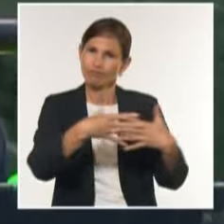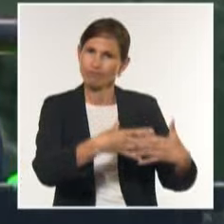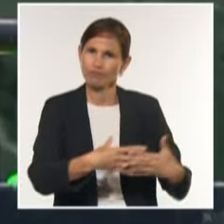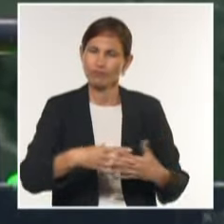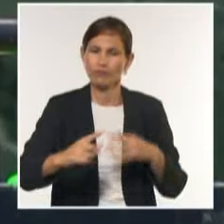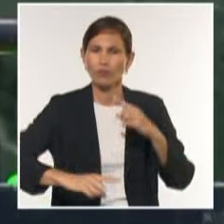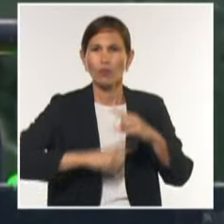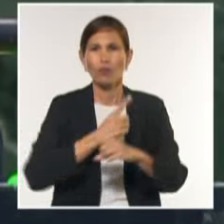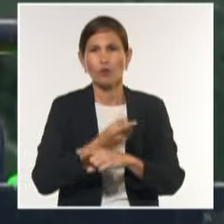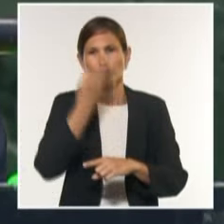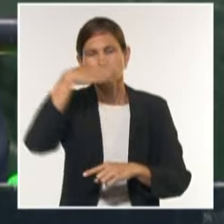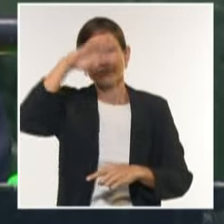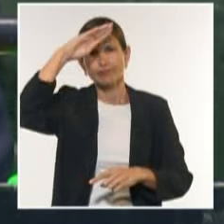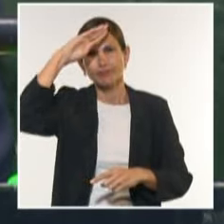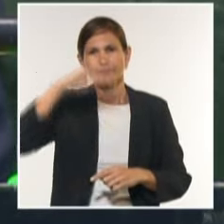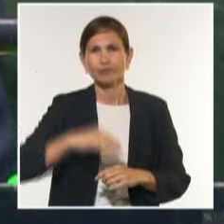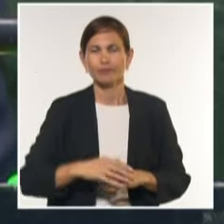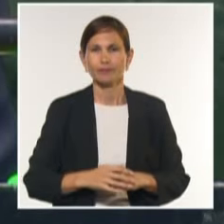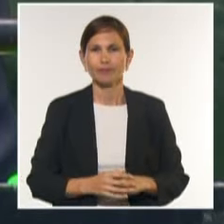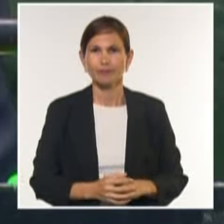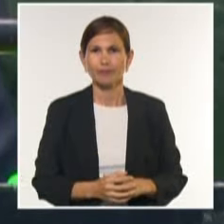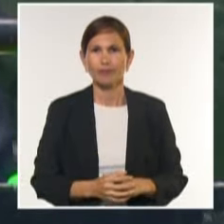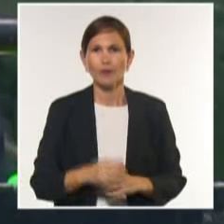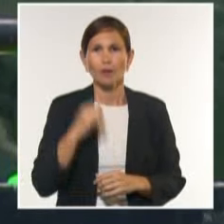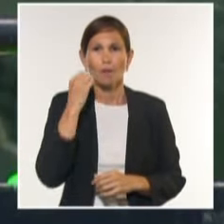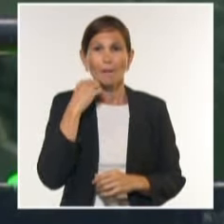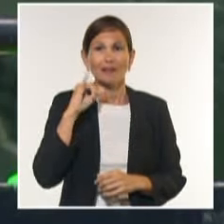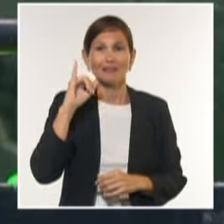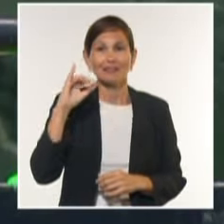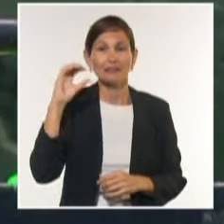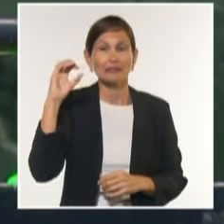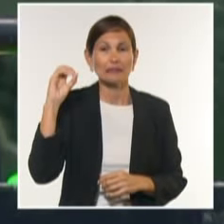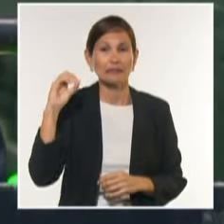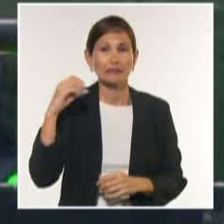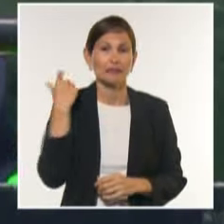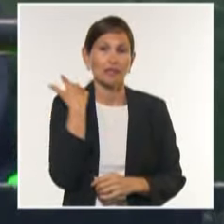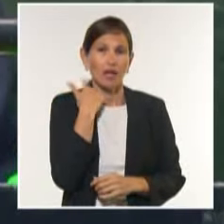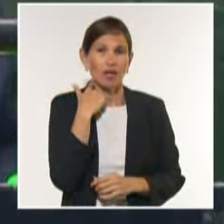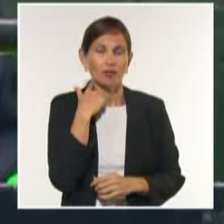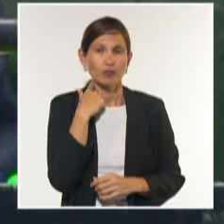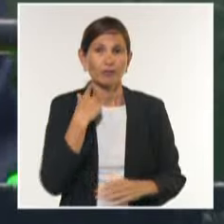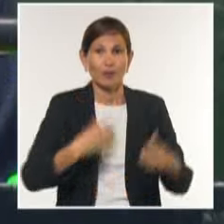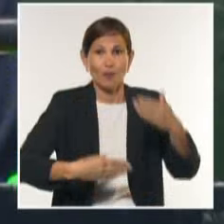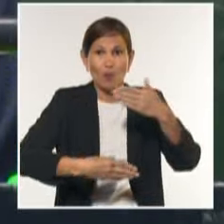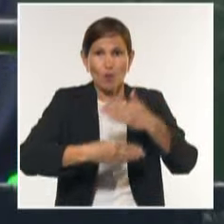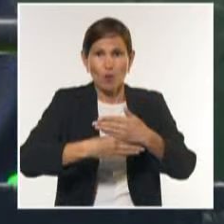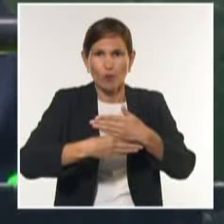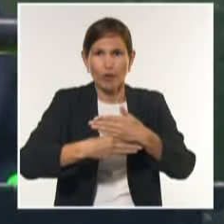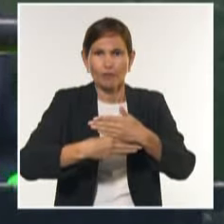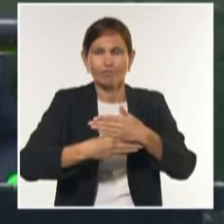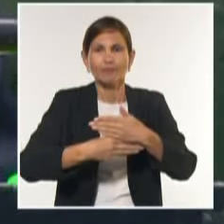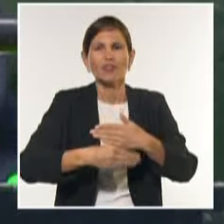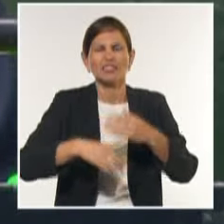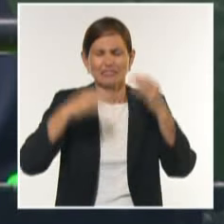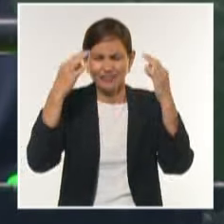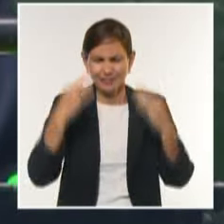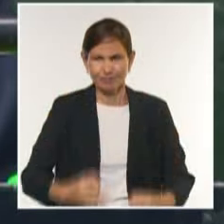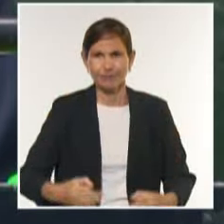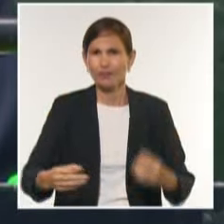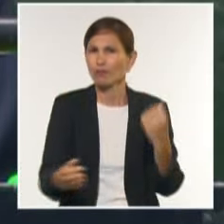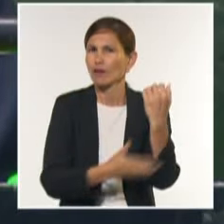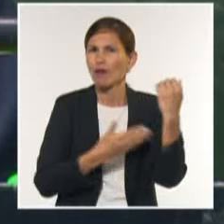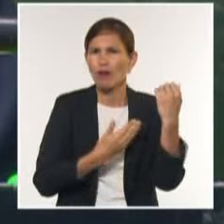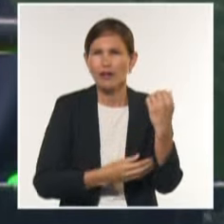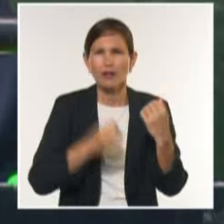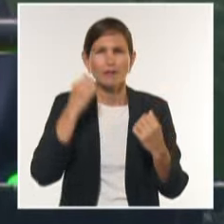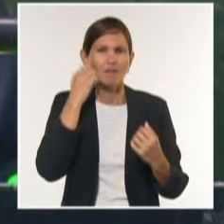desde hace más de 6 décadas. El bloqueo contra Cuba persiste y se